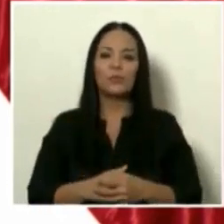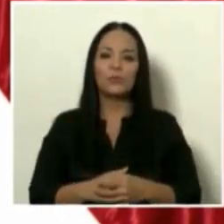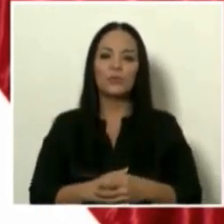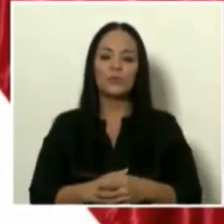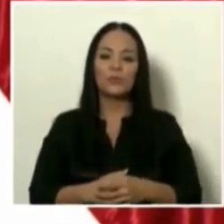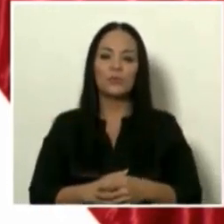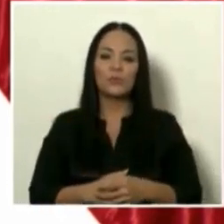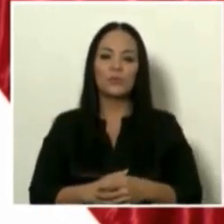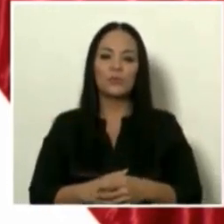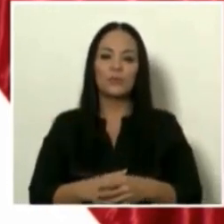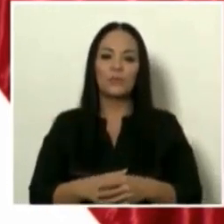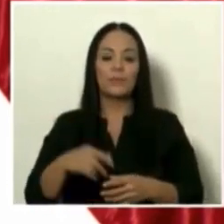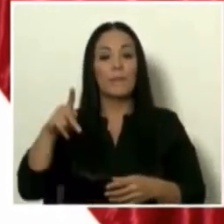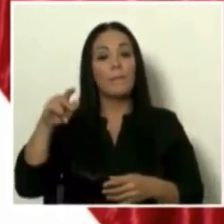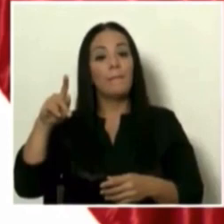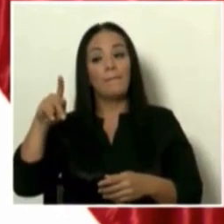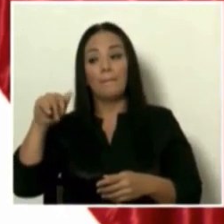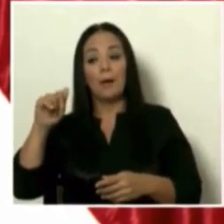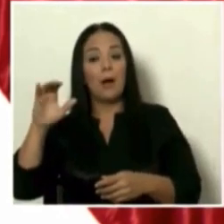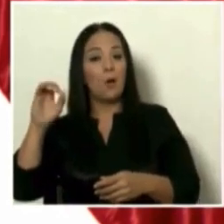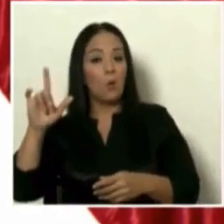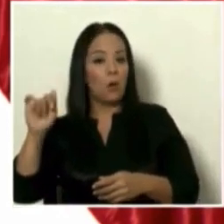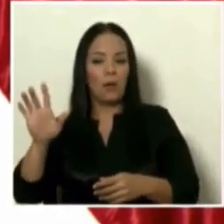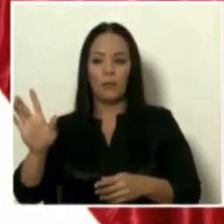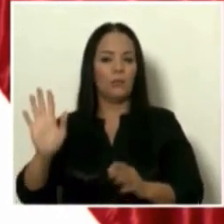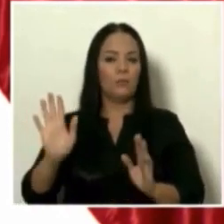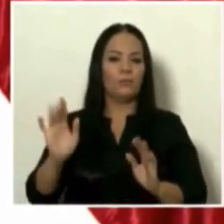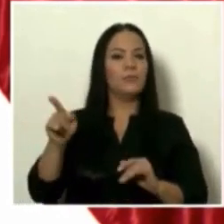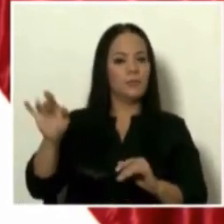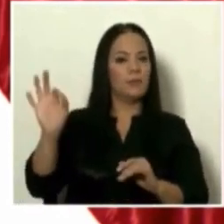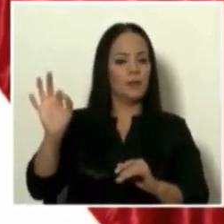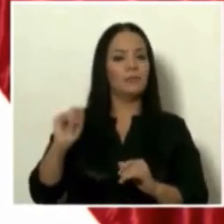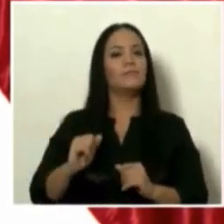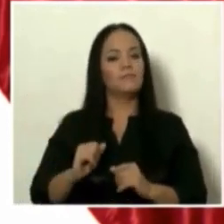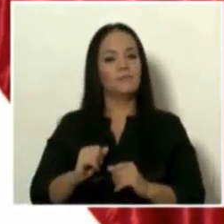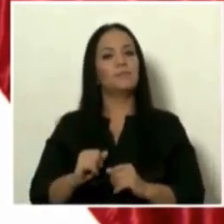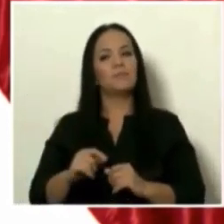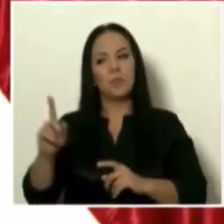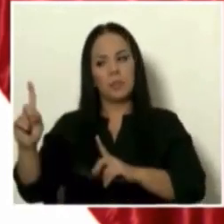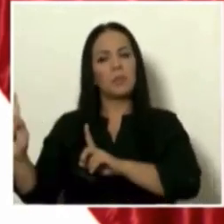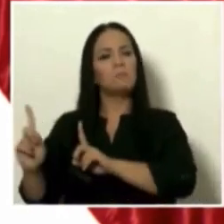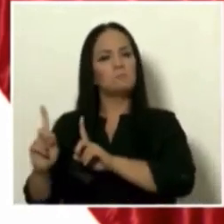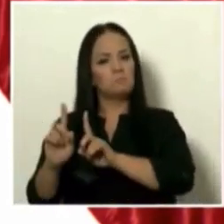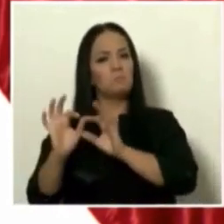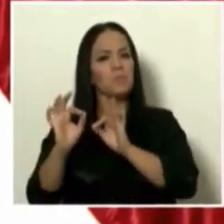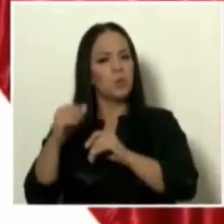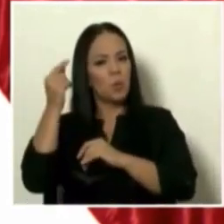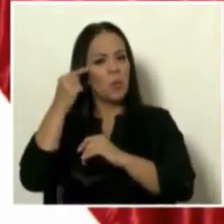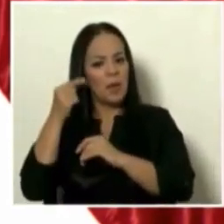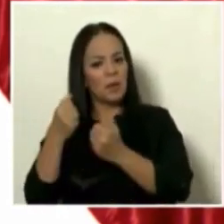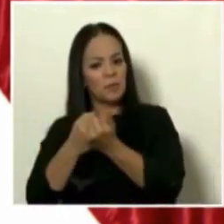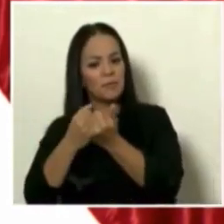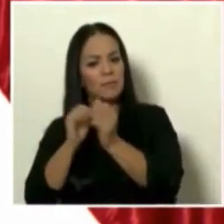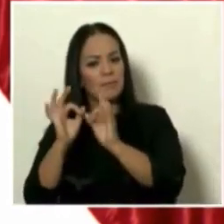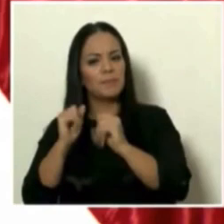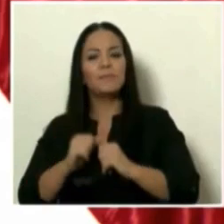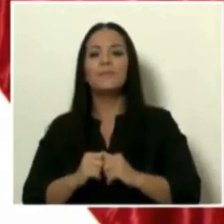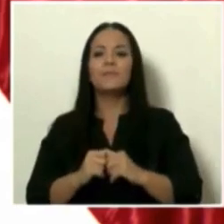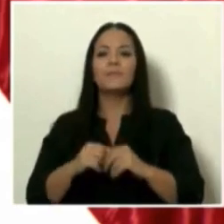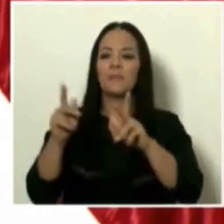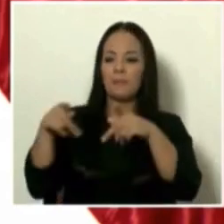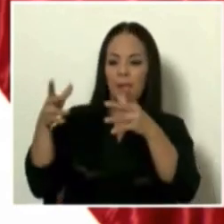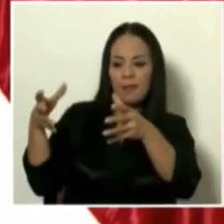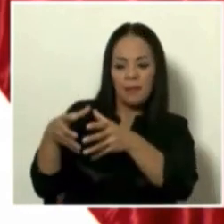no, se ha mantenido muy, muy cercana a la línea de gobierno, a la línea de la